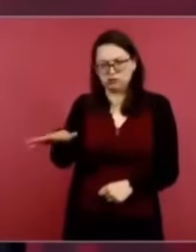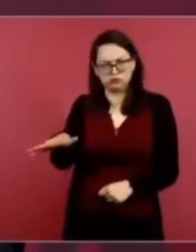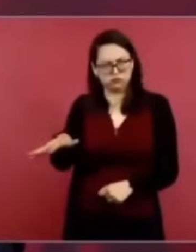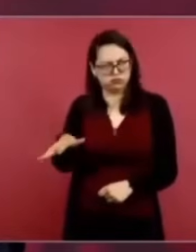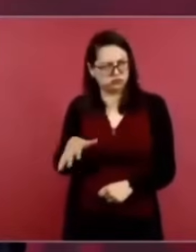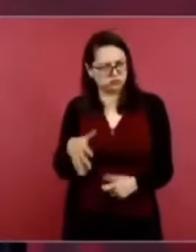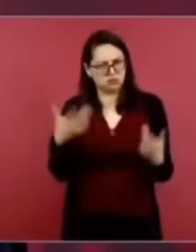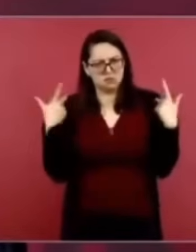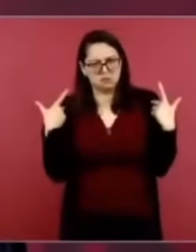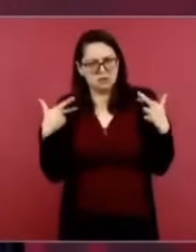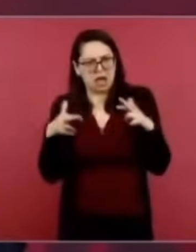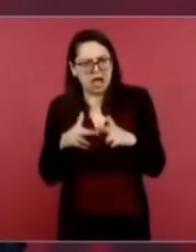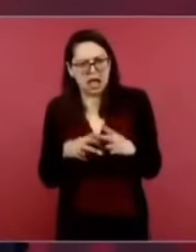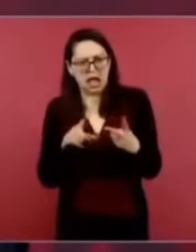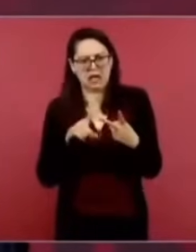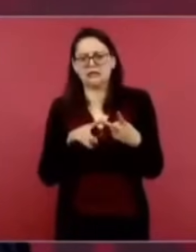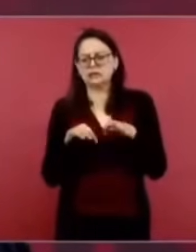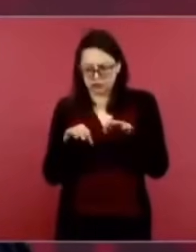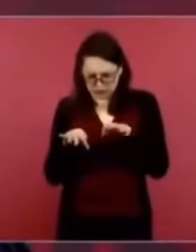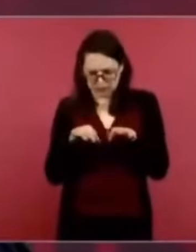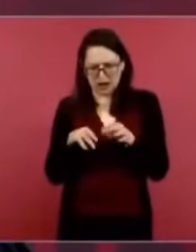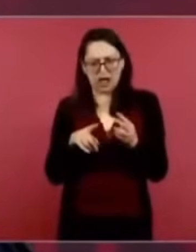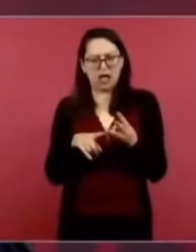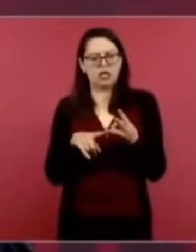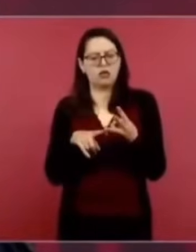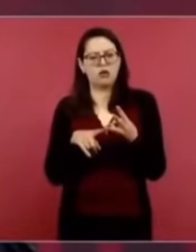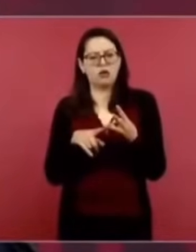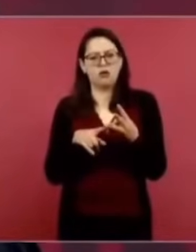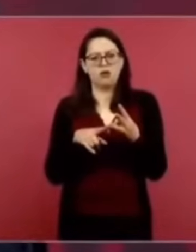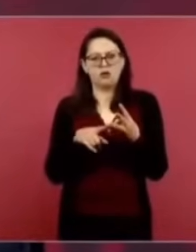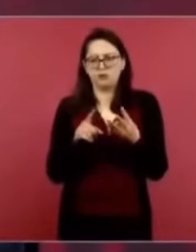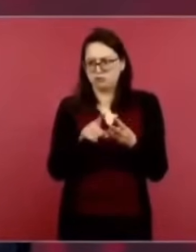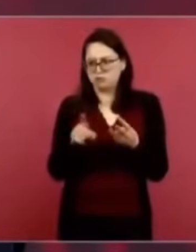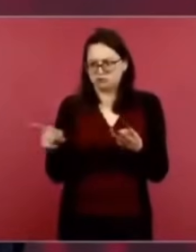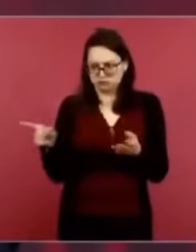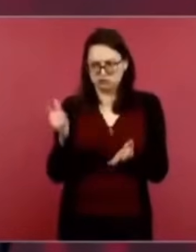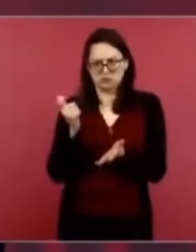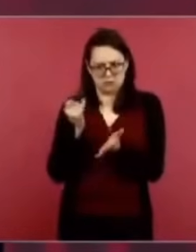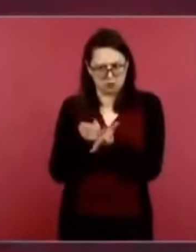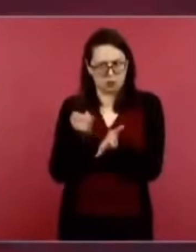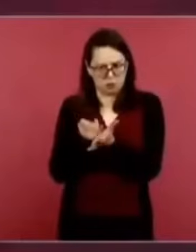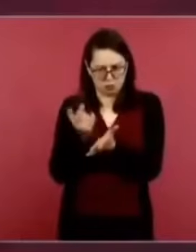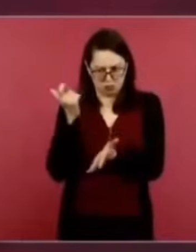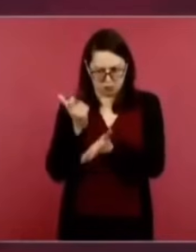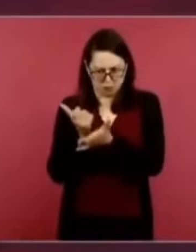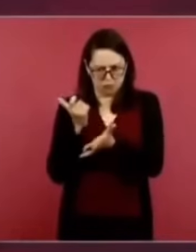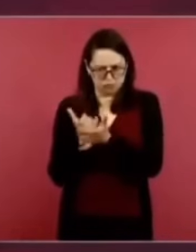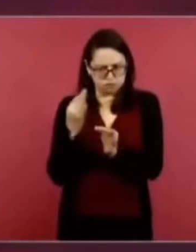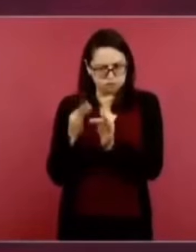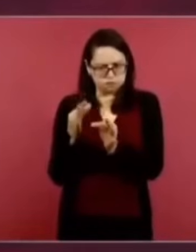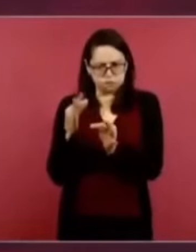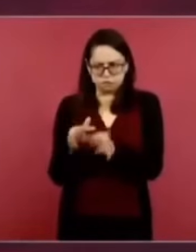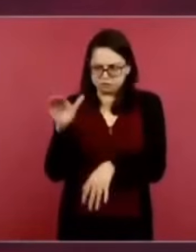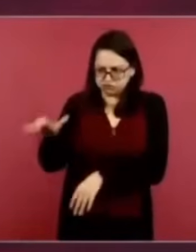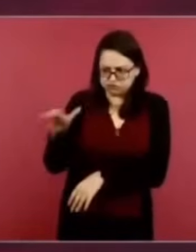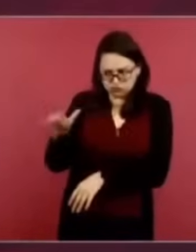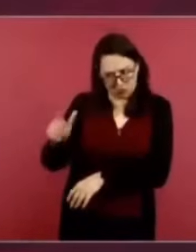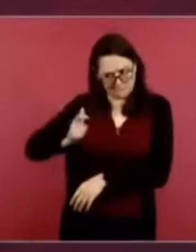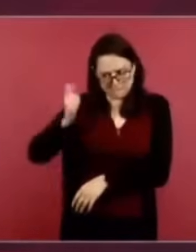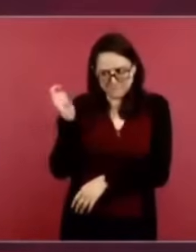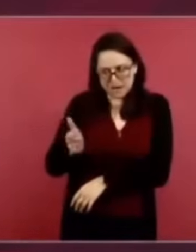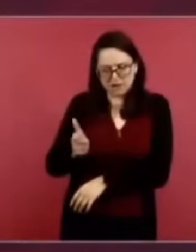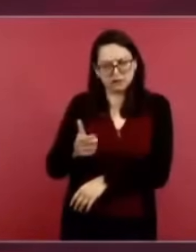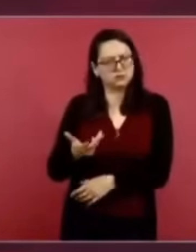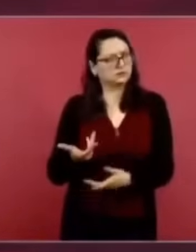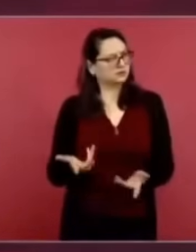un maestro, un trabajador, ¿por qué me pides que yo pague impuestos sobre la renta? ¿Para qué me pides